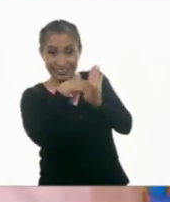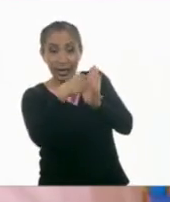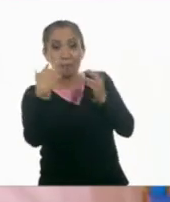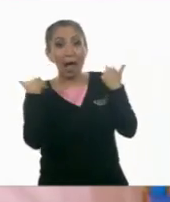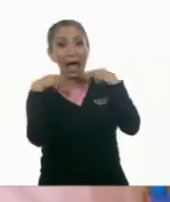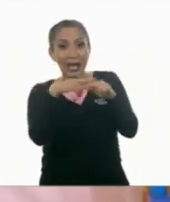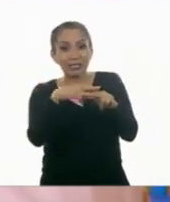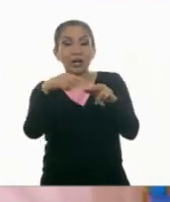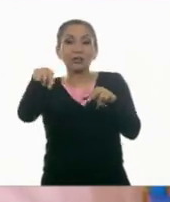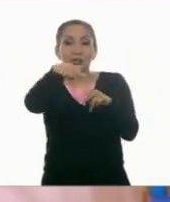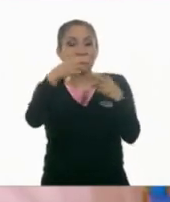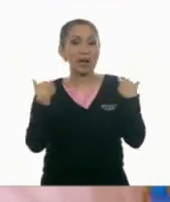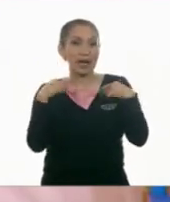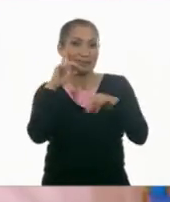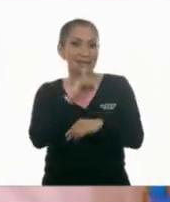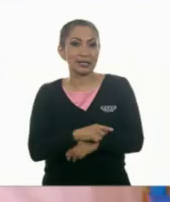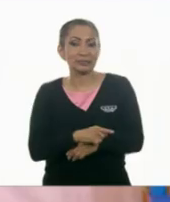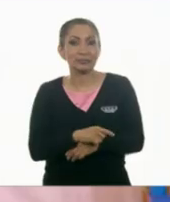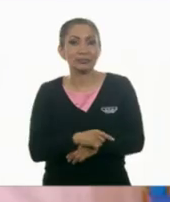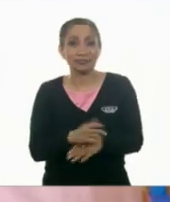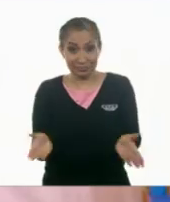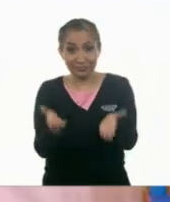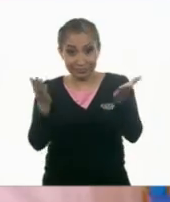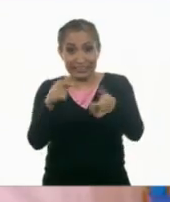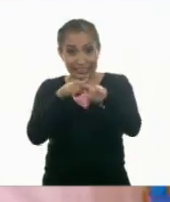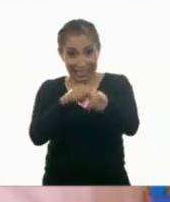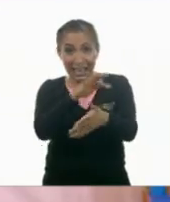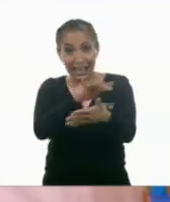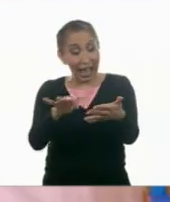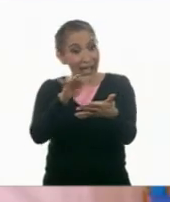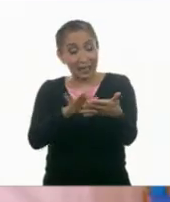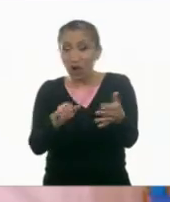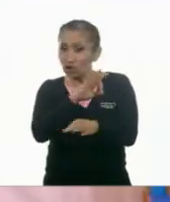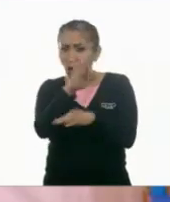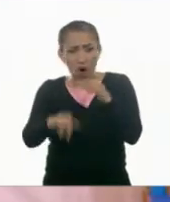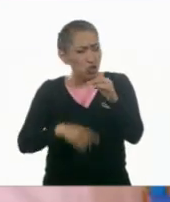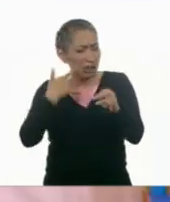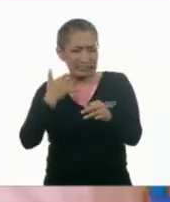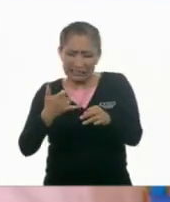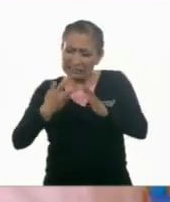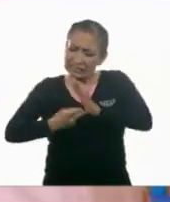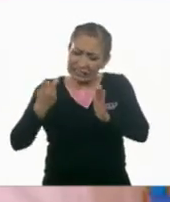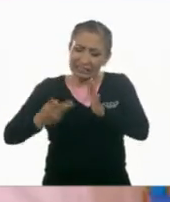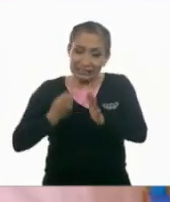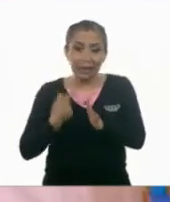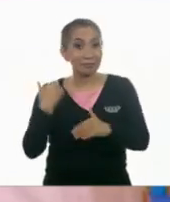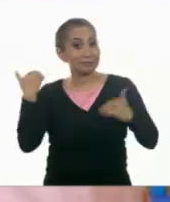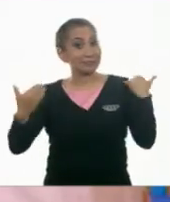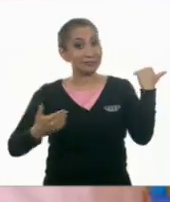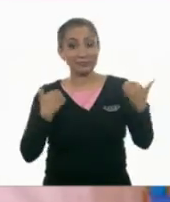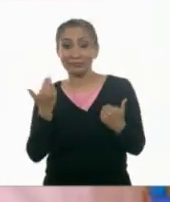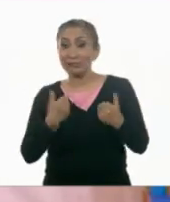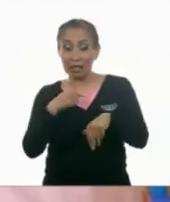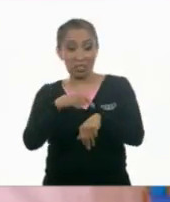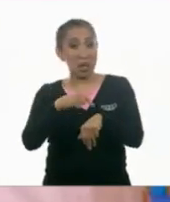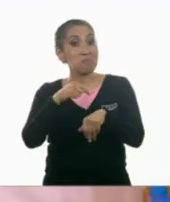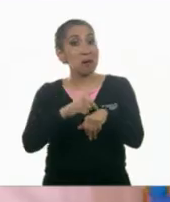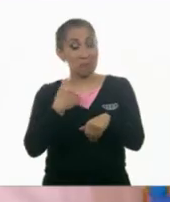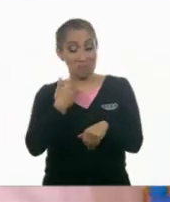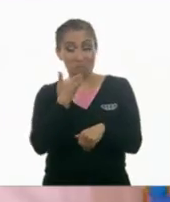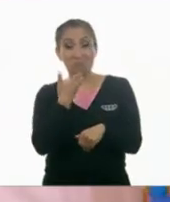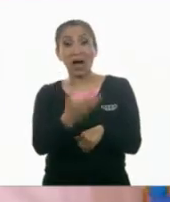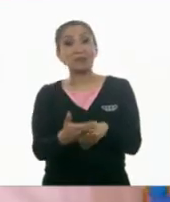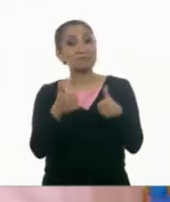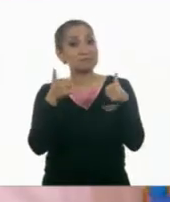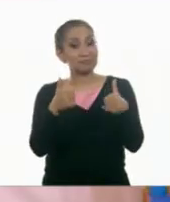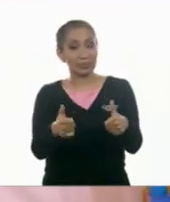sus maestros y maestras. Anímense a seguir leyendo todo lo que puedan. Se van a divertir y van a pasar ratos muy